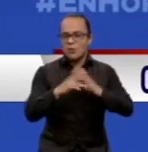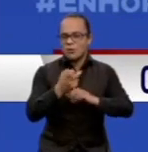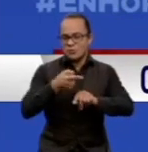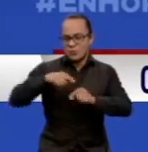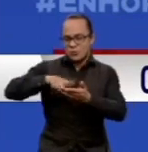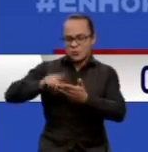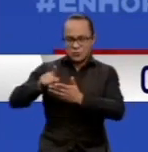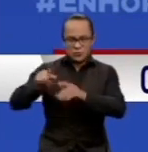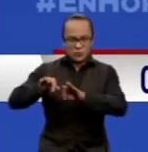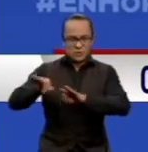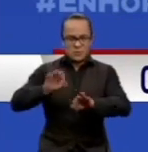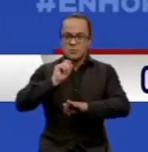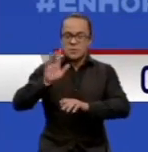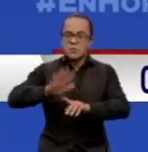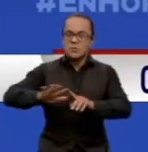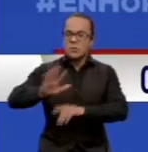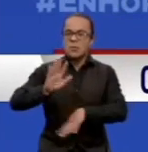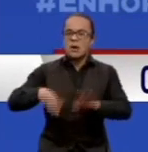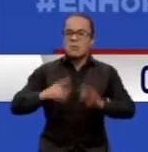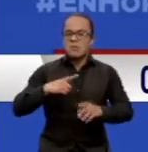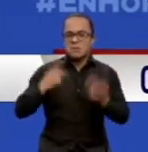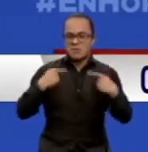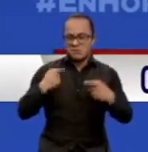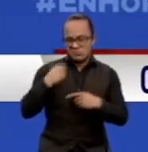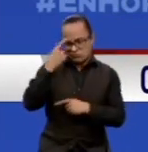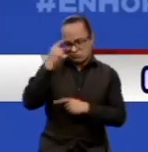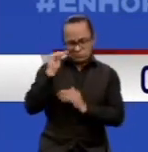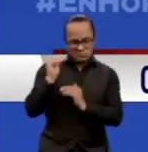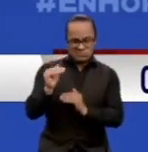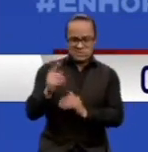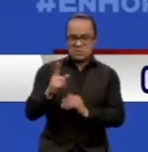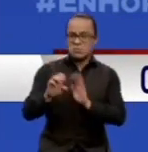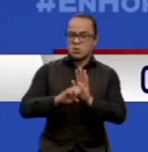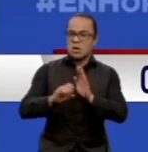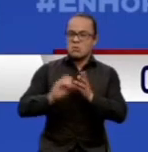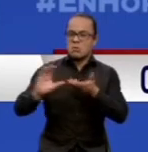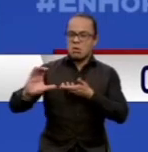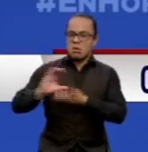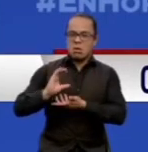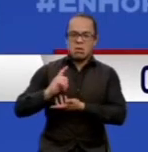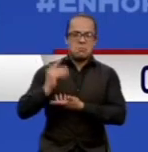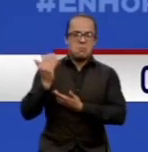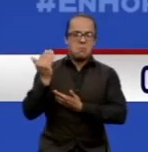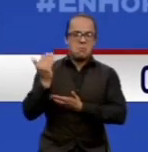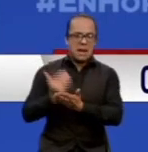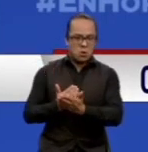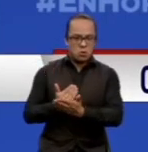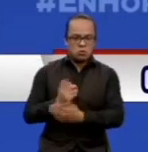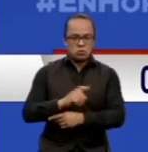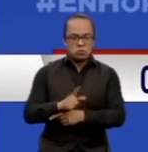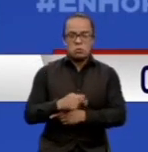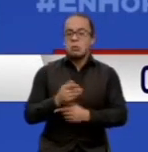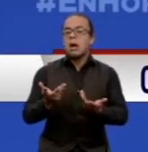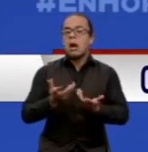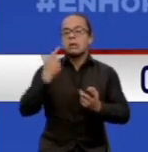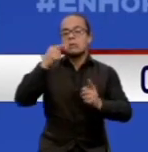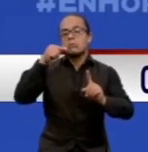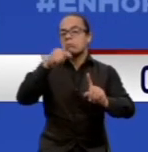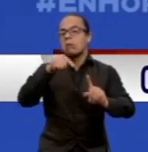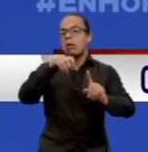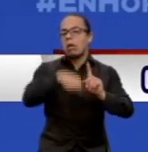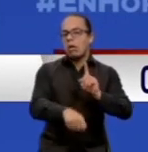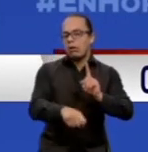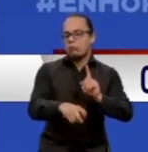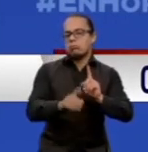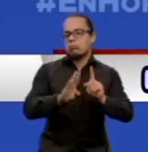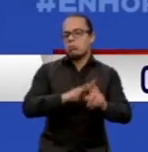reacción cuadrada del equipo diciendo, claro, me recortaron el presupuesto, pues tengo que recortar la meta, ¿no? Porque la